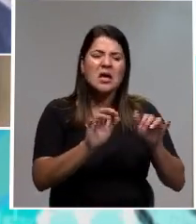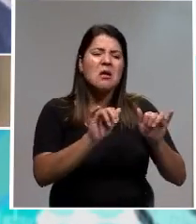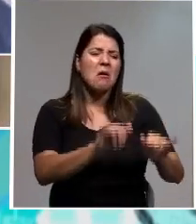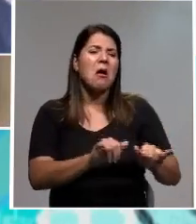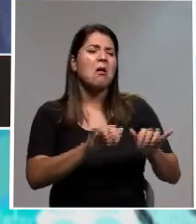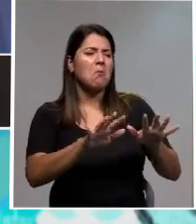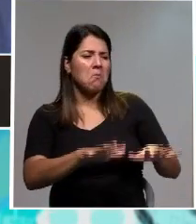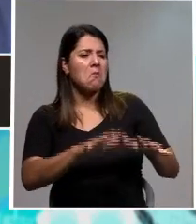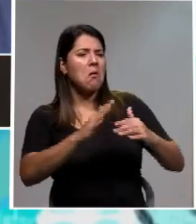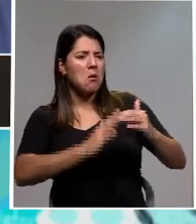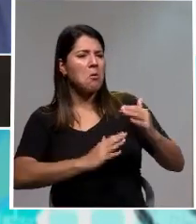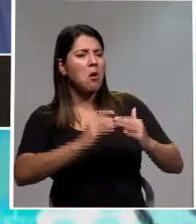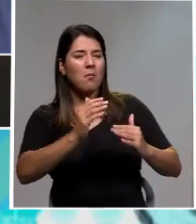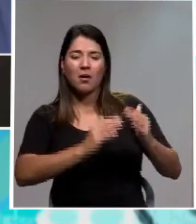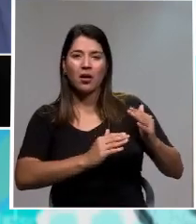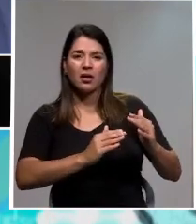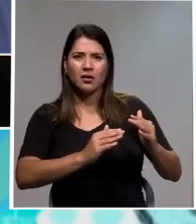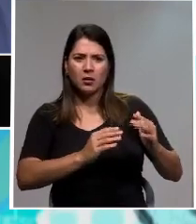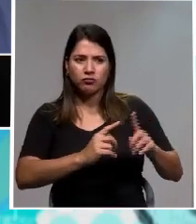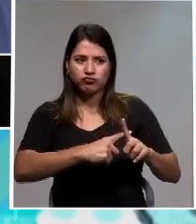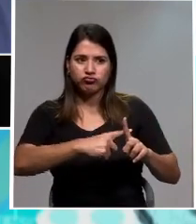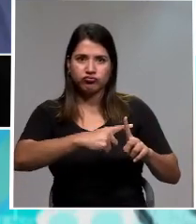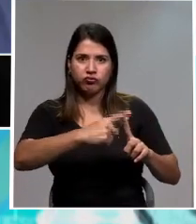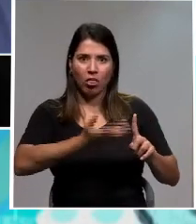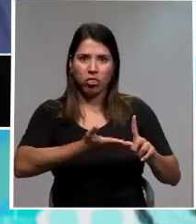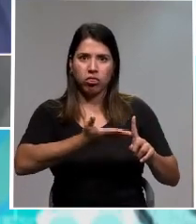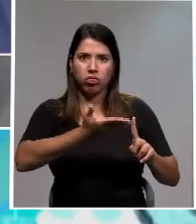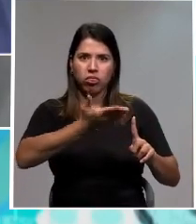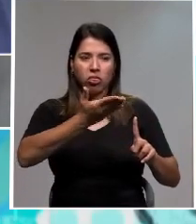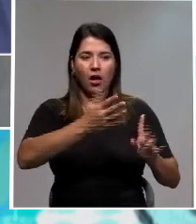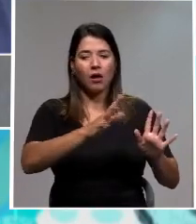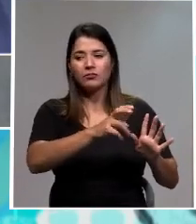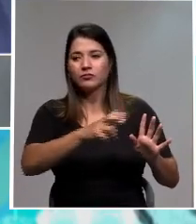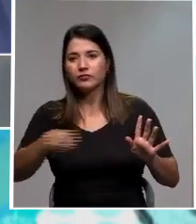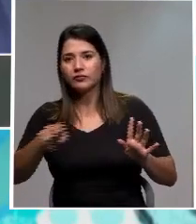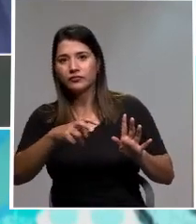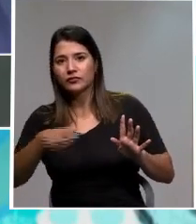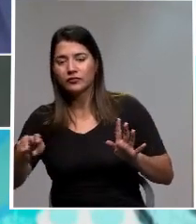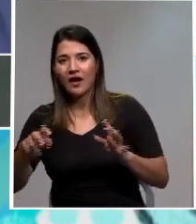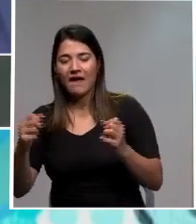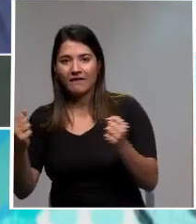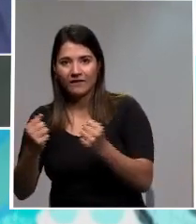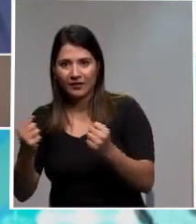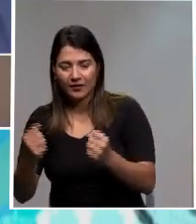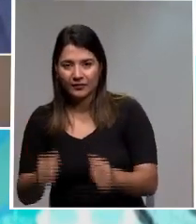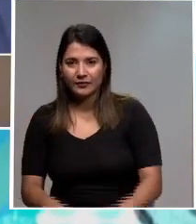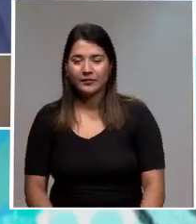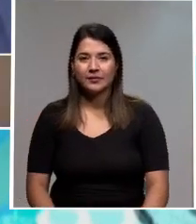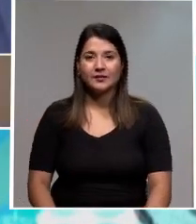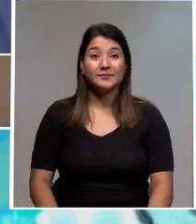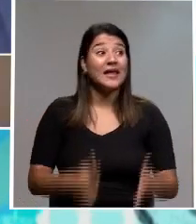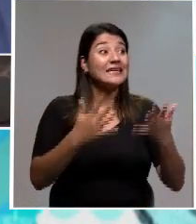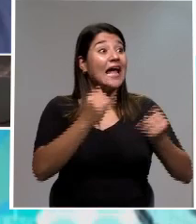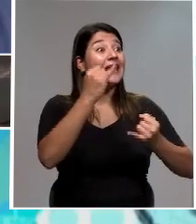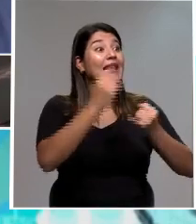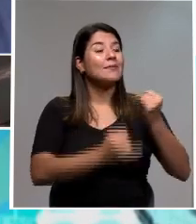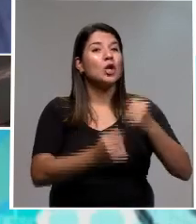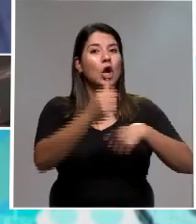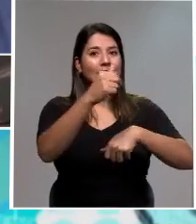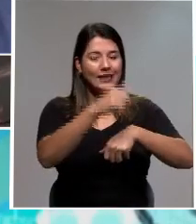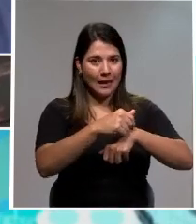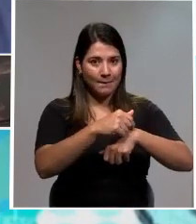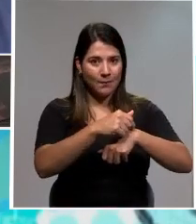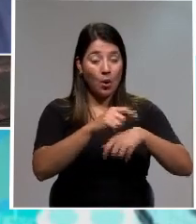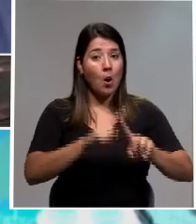son cálidas, hacia zonas que anteriormente eran más frías. Fernando, se nos acabó el tiempo,